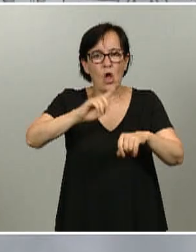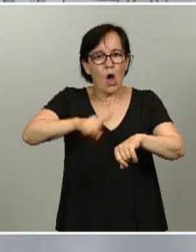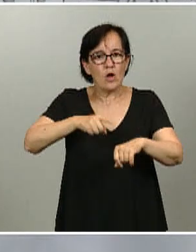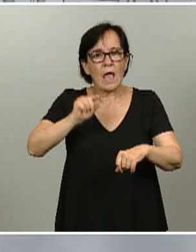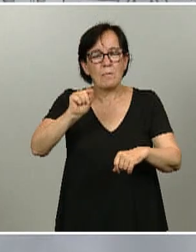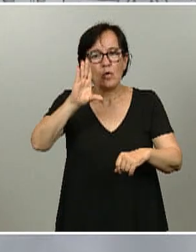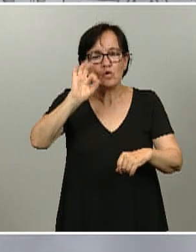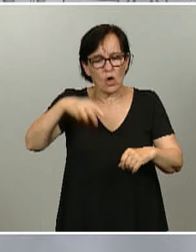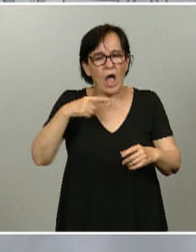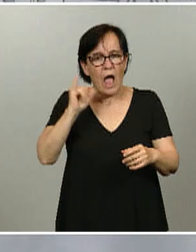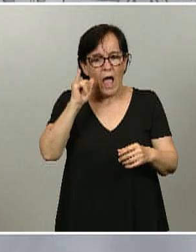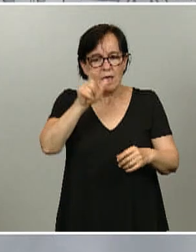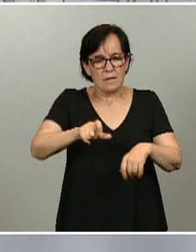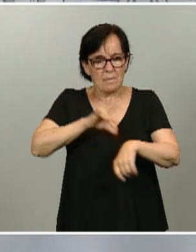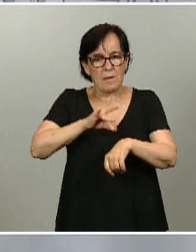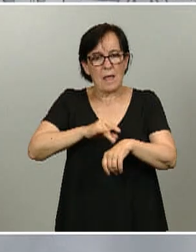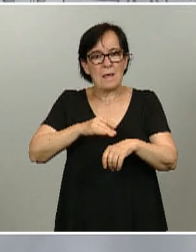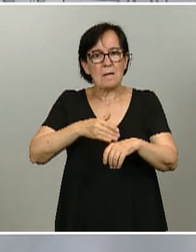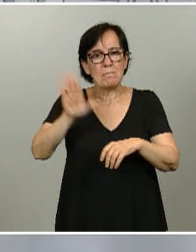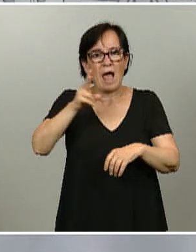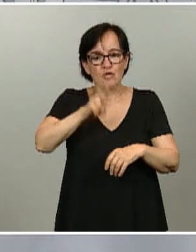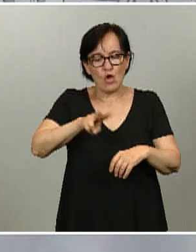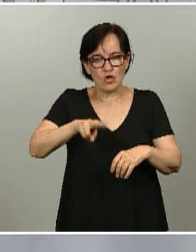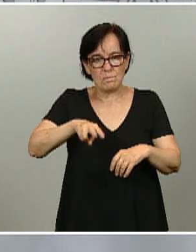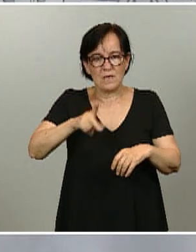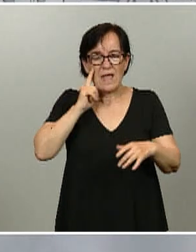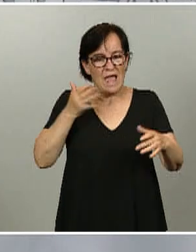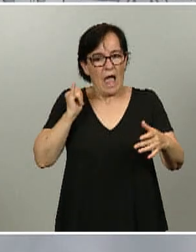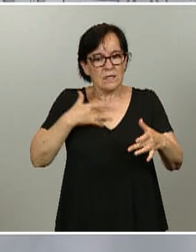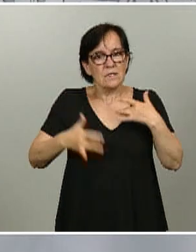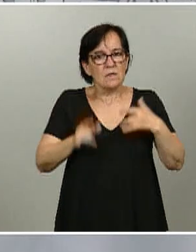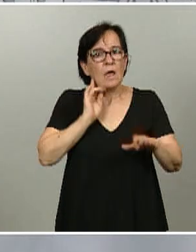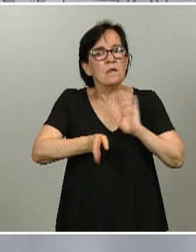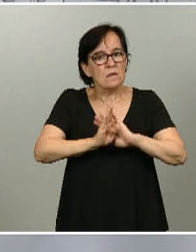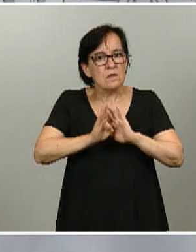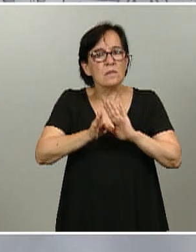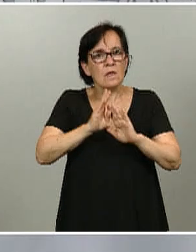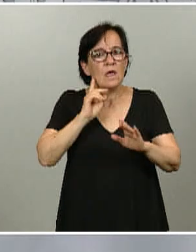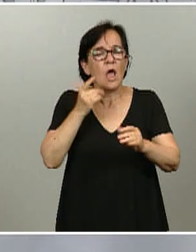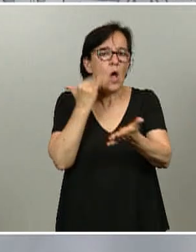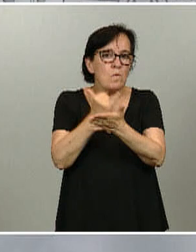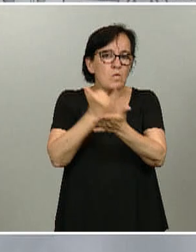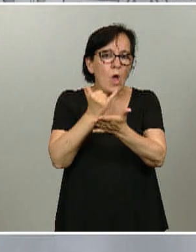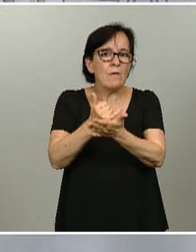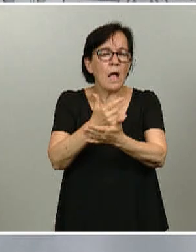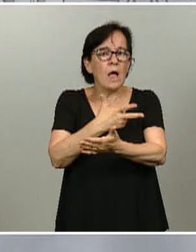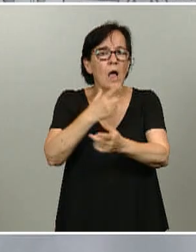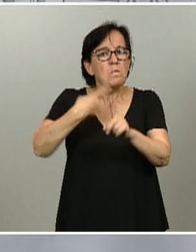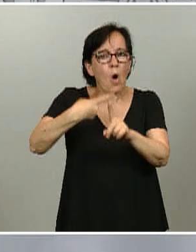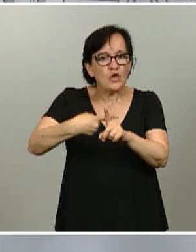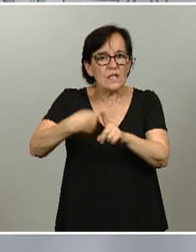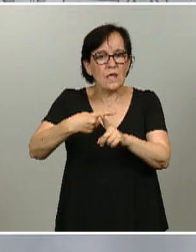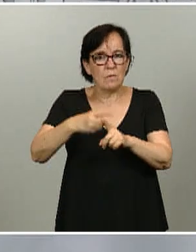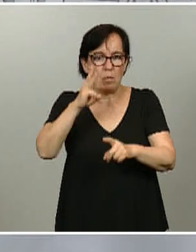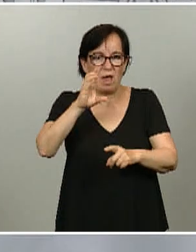pacientes que después de más de 2 meses de haber presentado síntomas continúan dando positivo en prueba PCR. ¿Se trata solamente de personas que han tenido